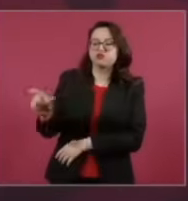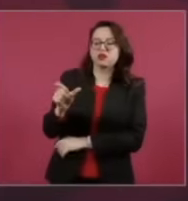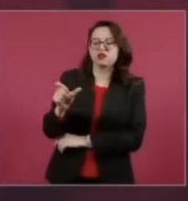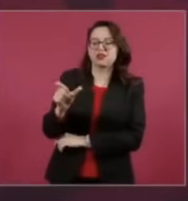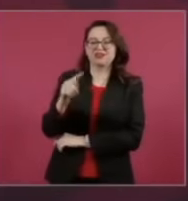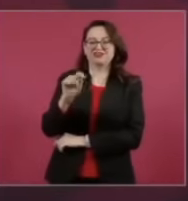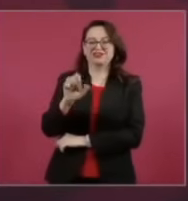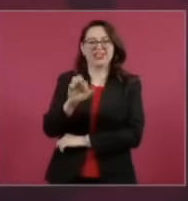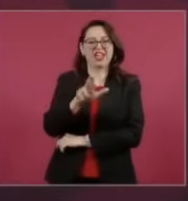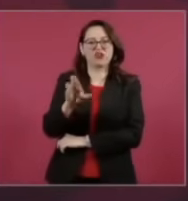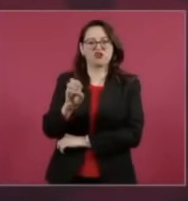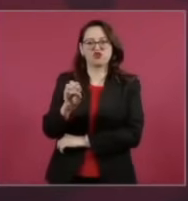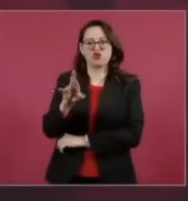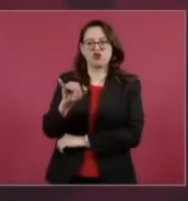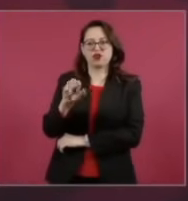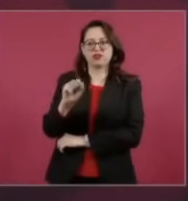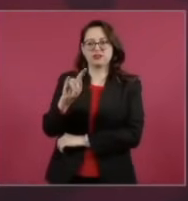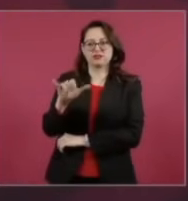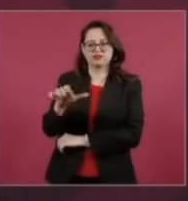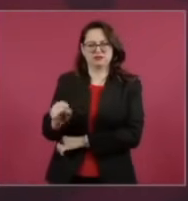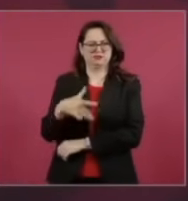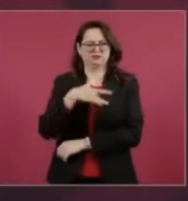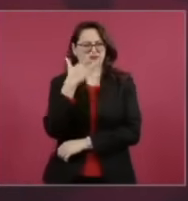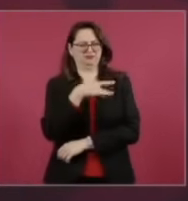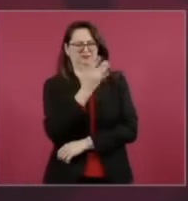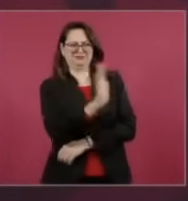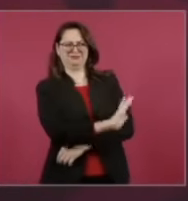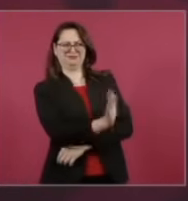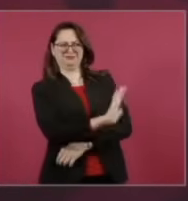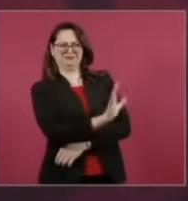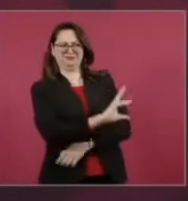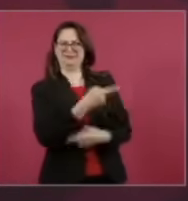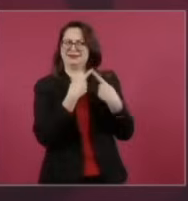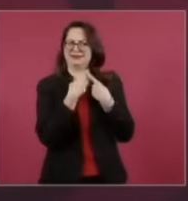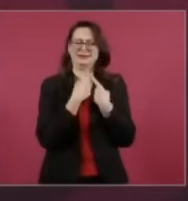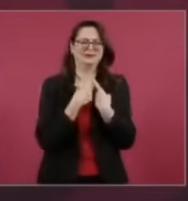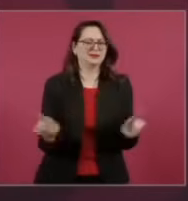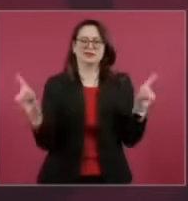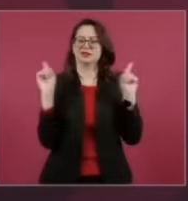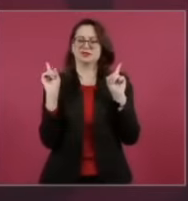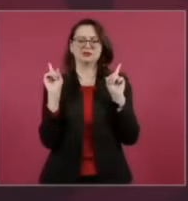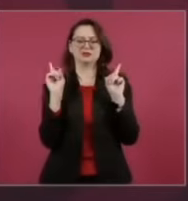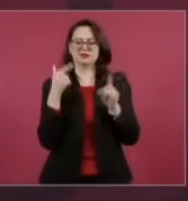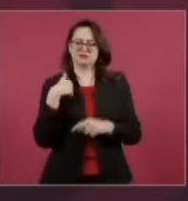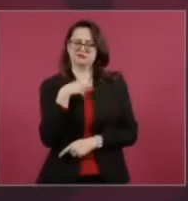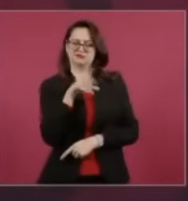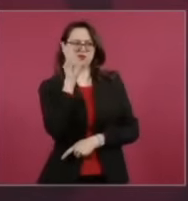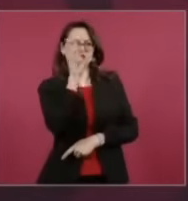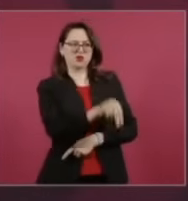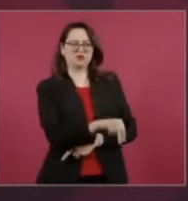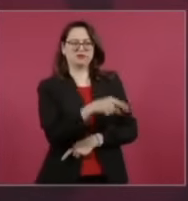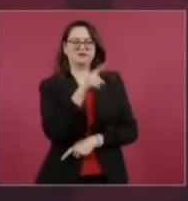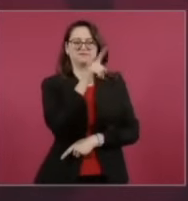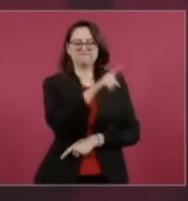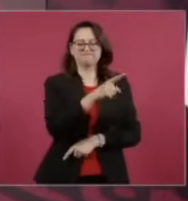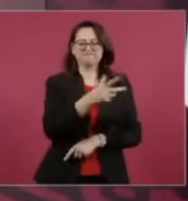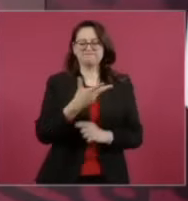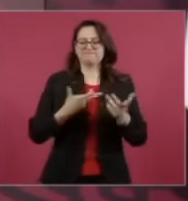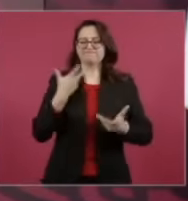Trump y él acepta de que eh